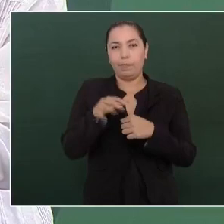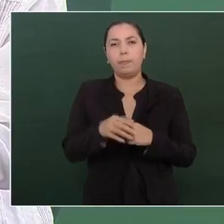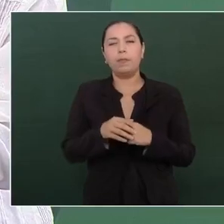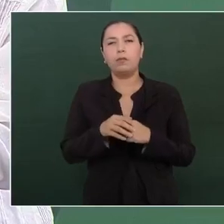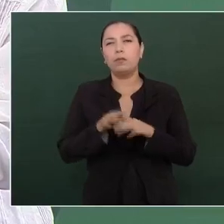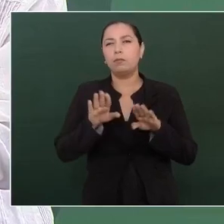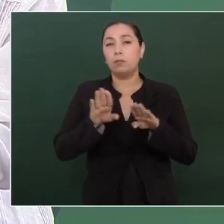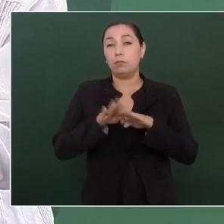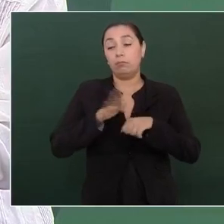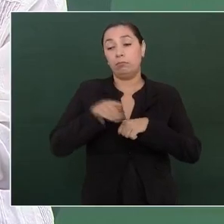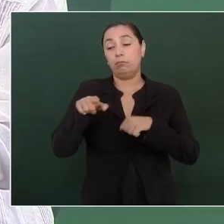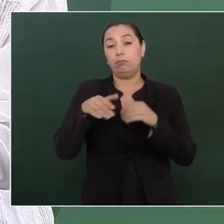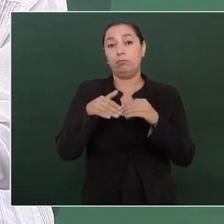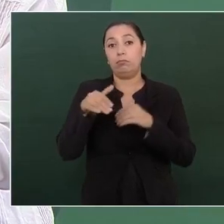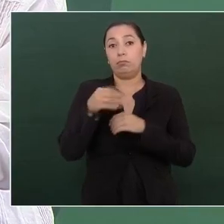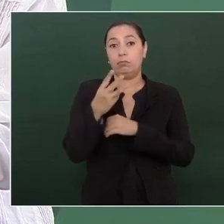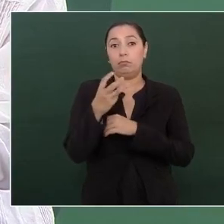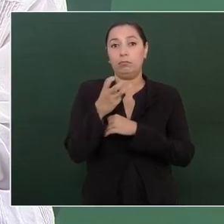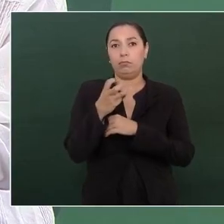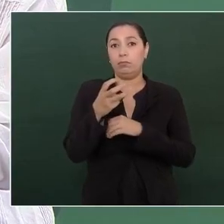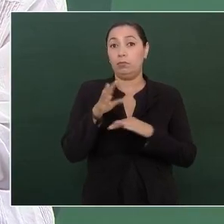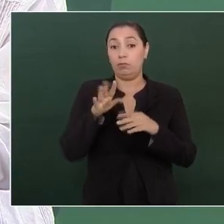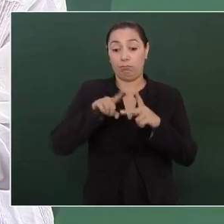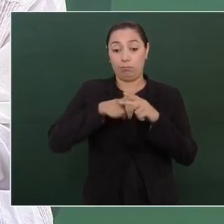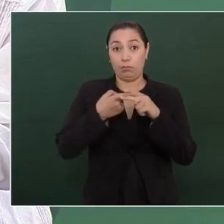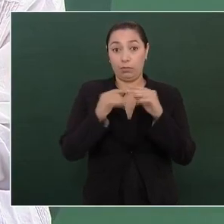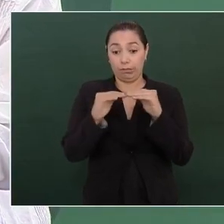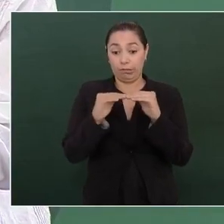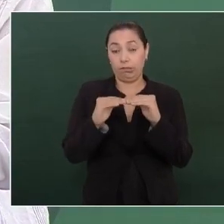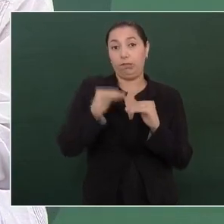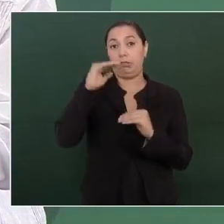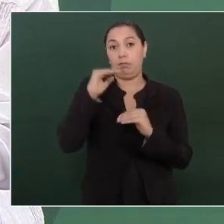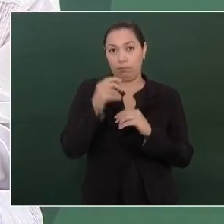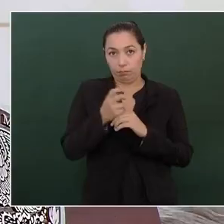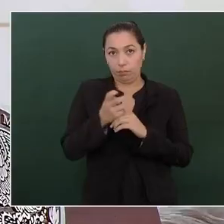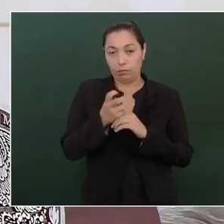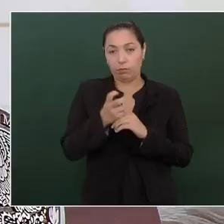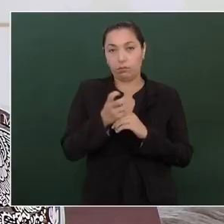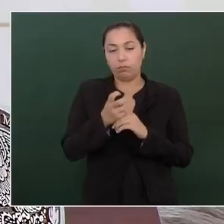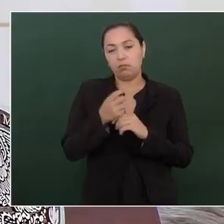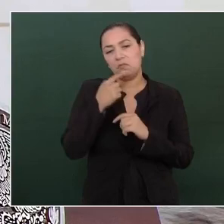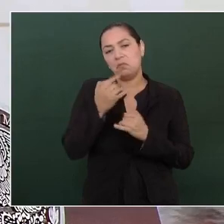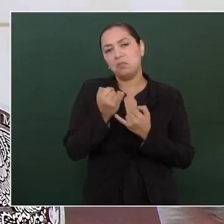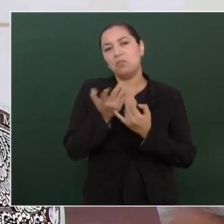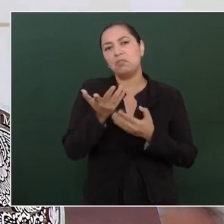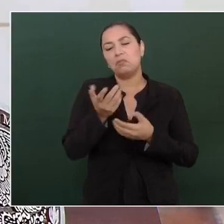son más de 300 pesos, el mínimo, que también fue un estímulo.